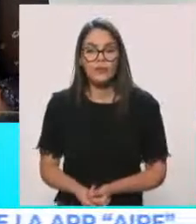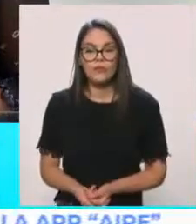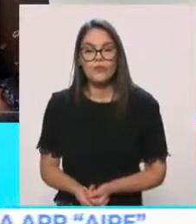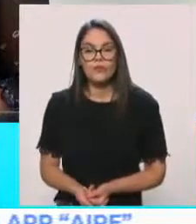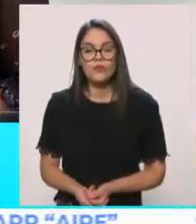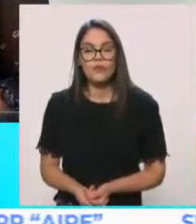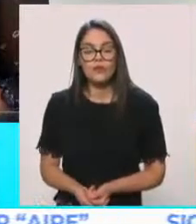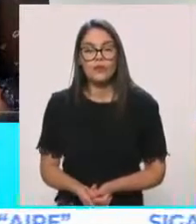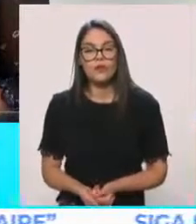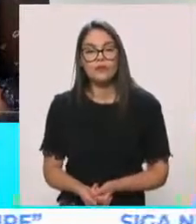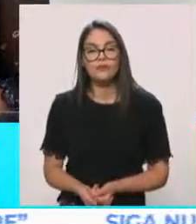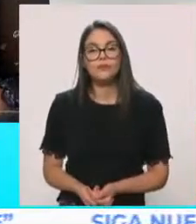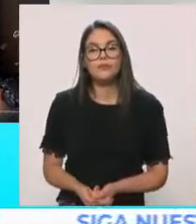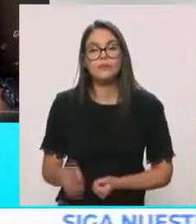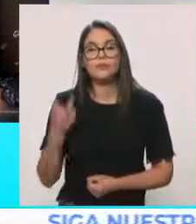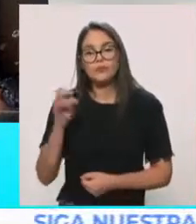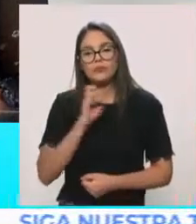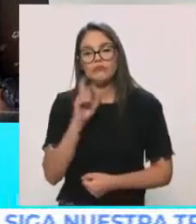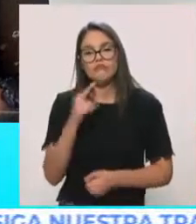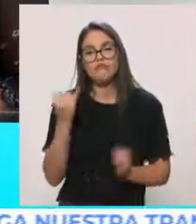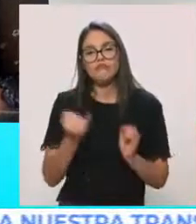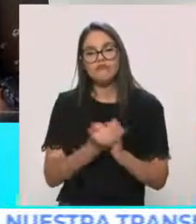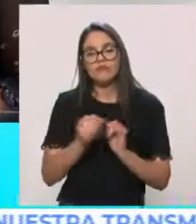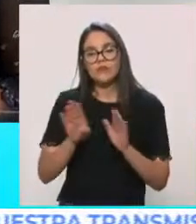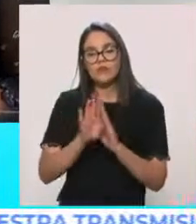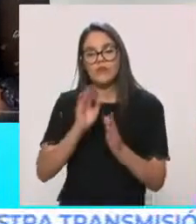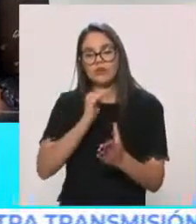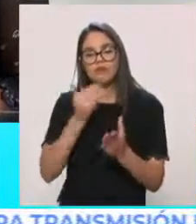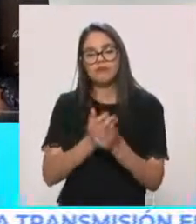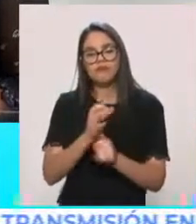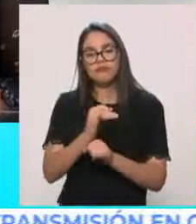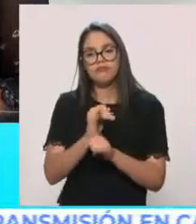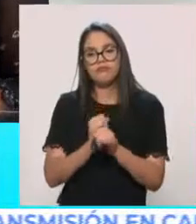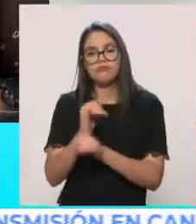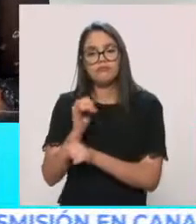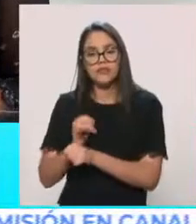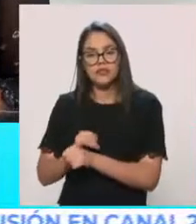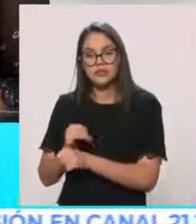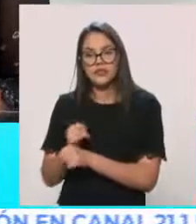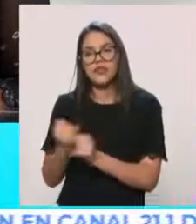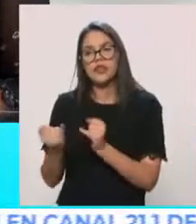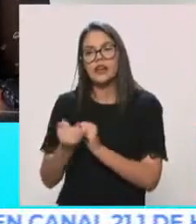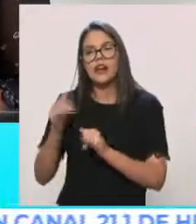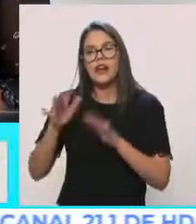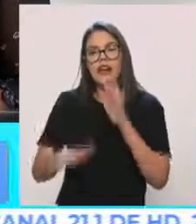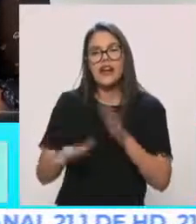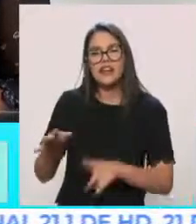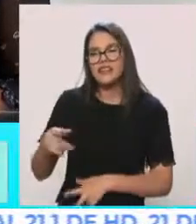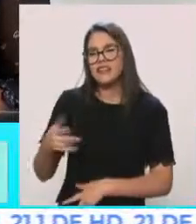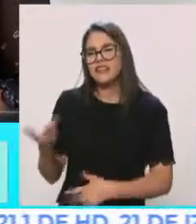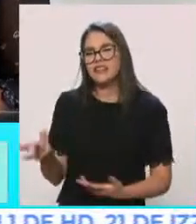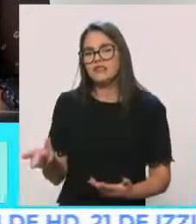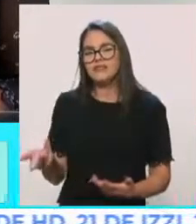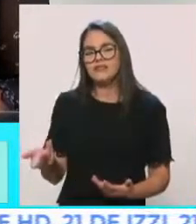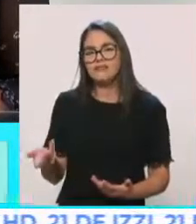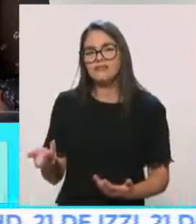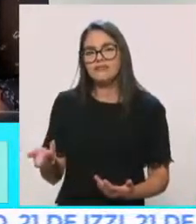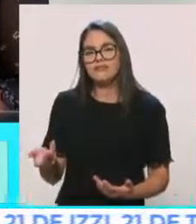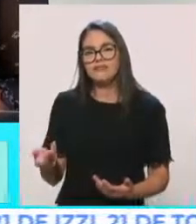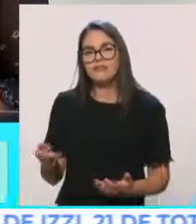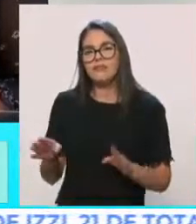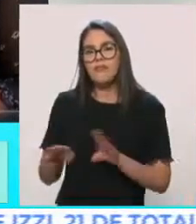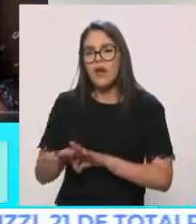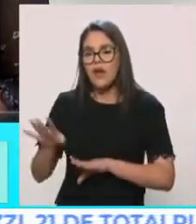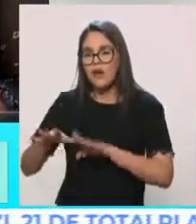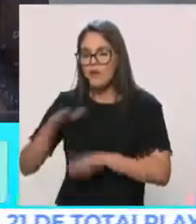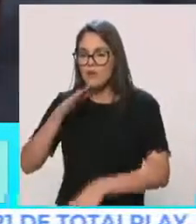sería la apertura de la carpeta de investigación. También permite desahogar esa sensación de impotencia